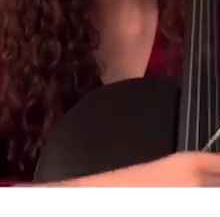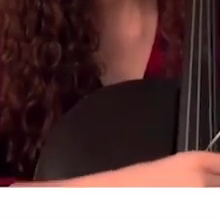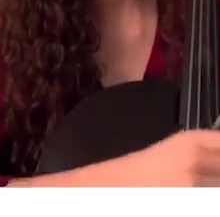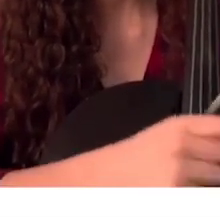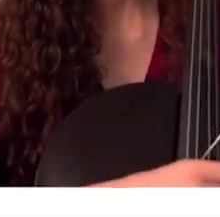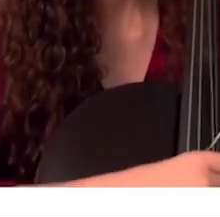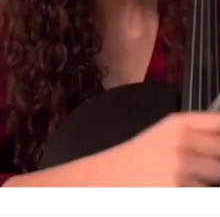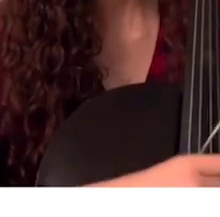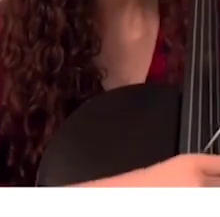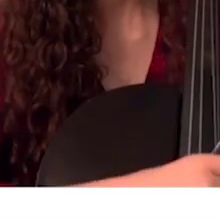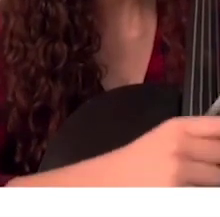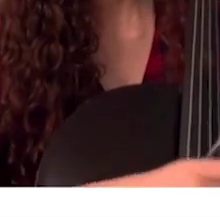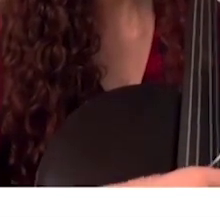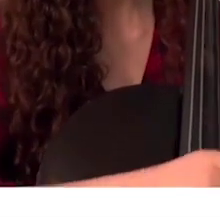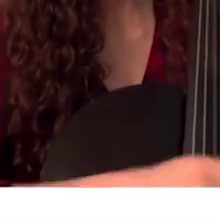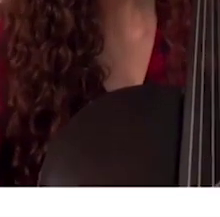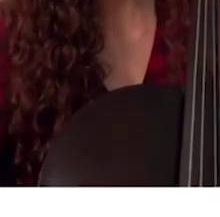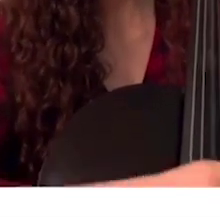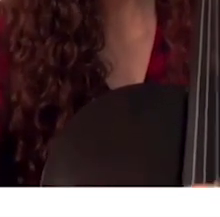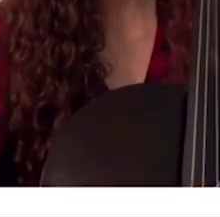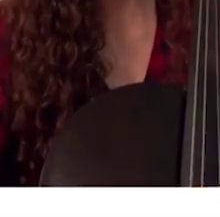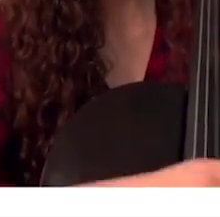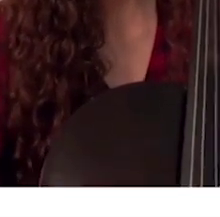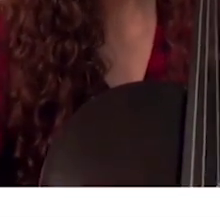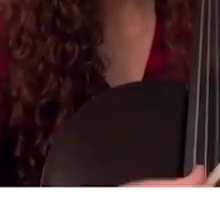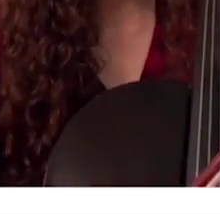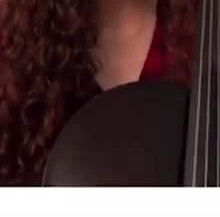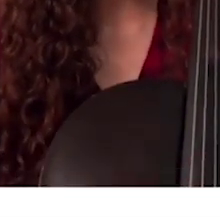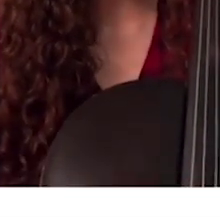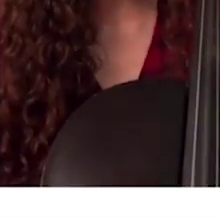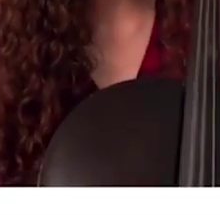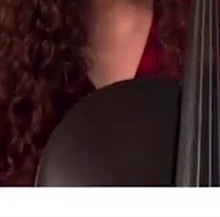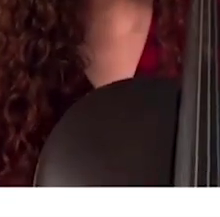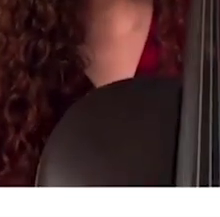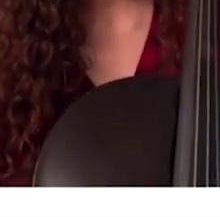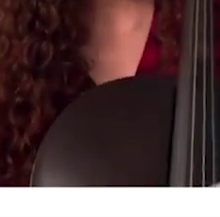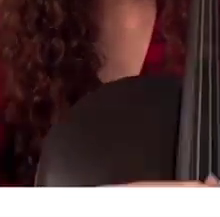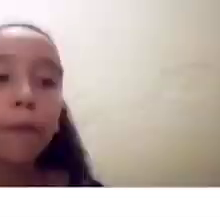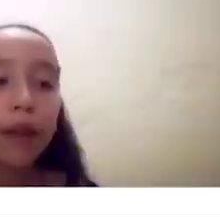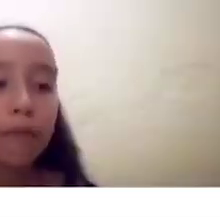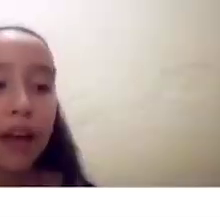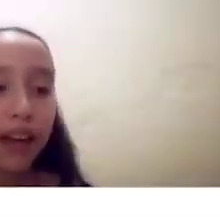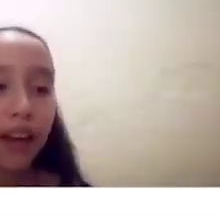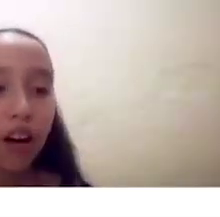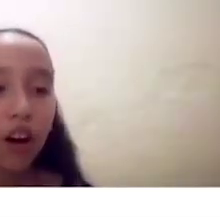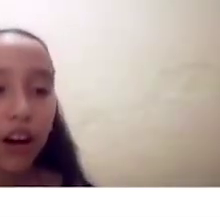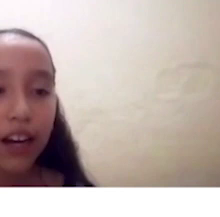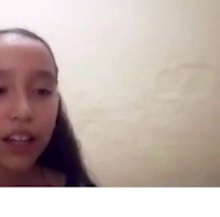Thank you.